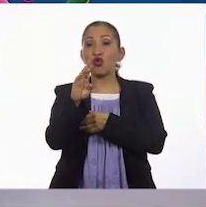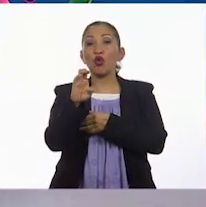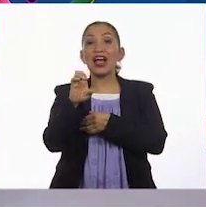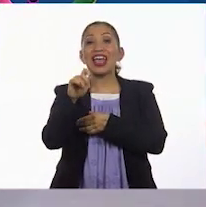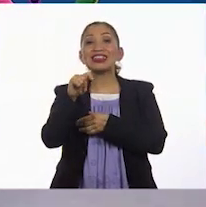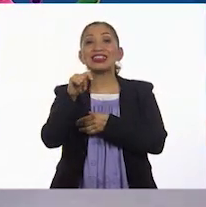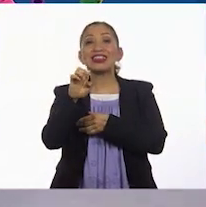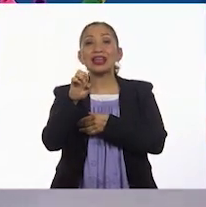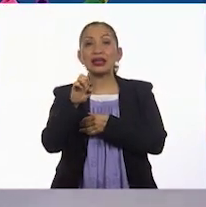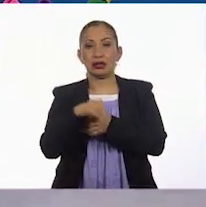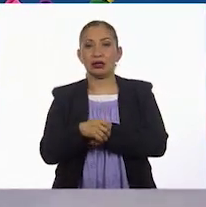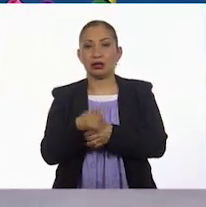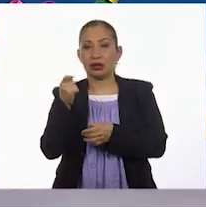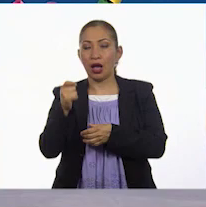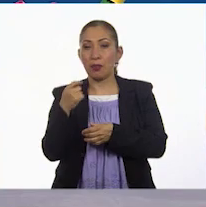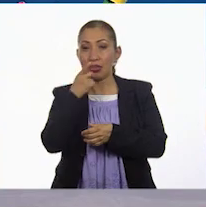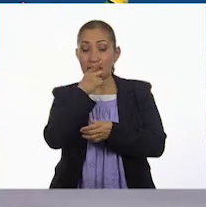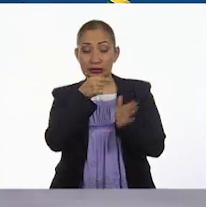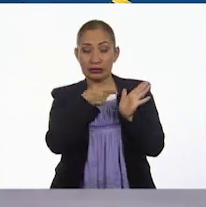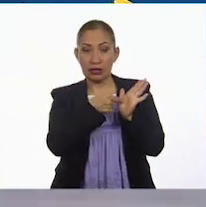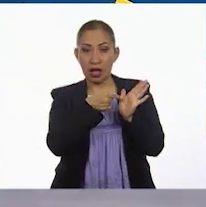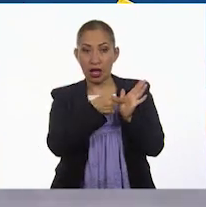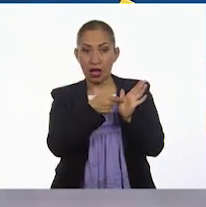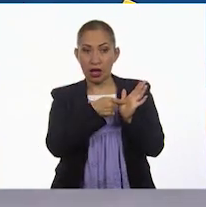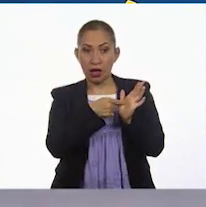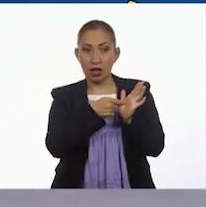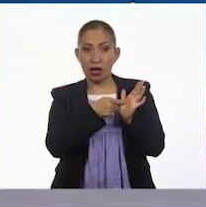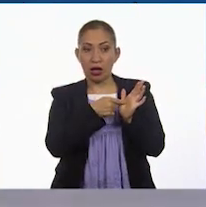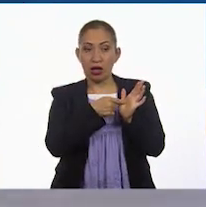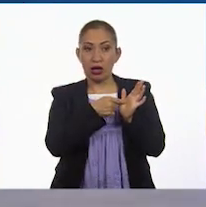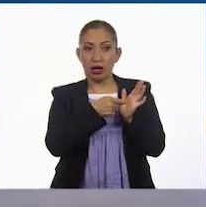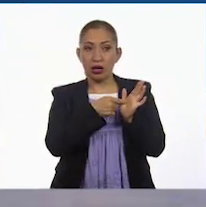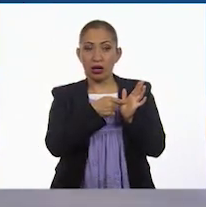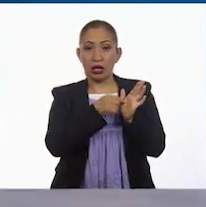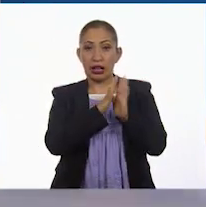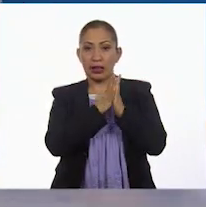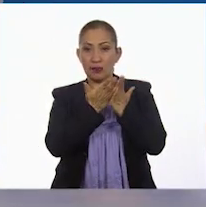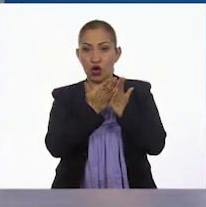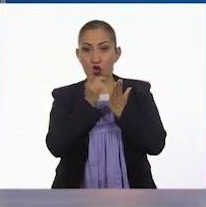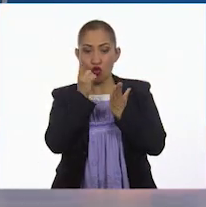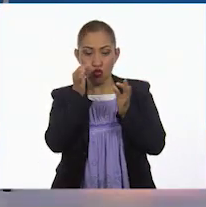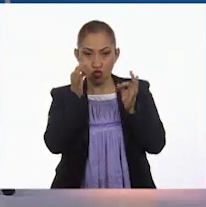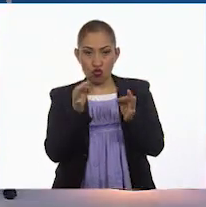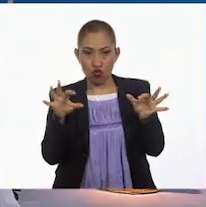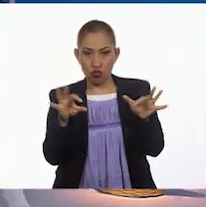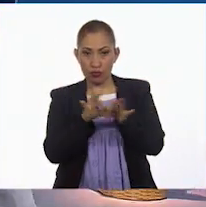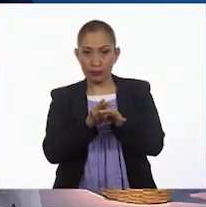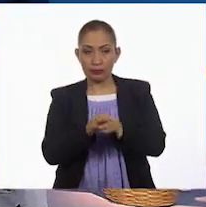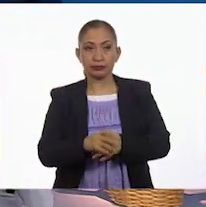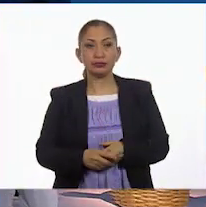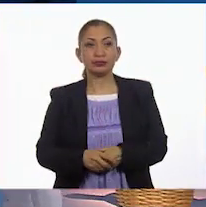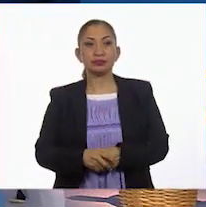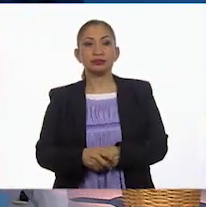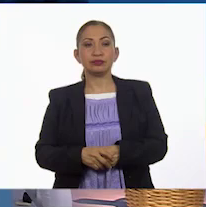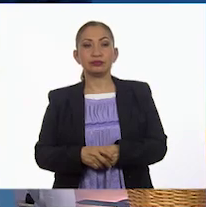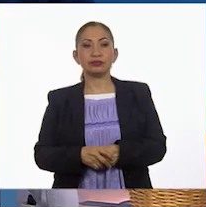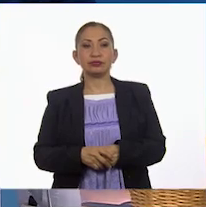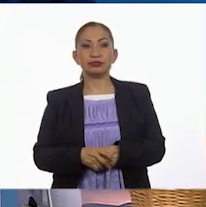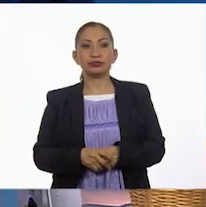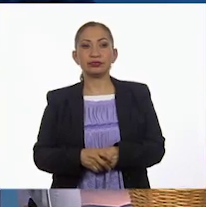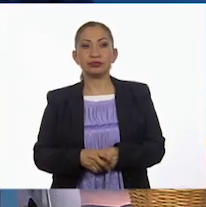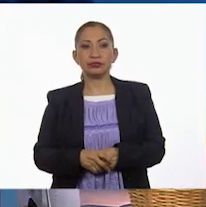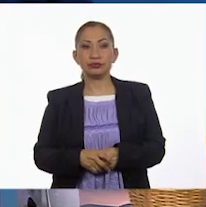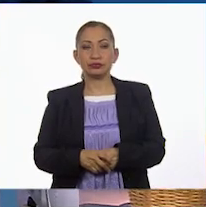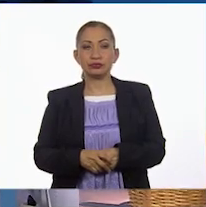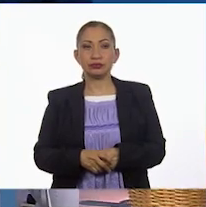Muy bien. Como nos lo está marcando en nuestro libro de texto. Entonces, aquí lo tenemos.